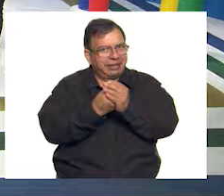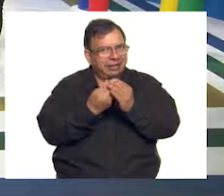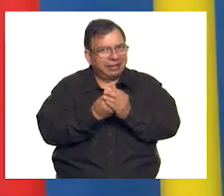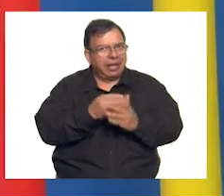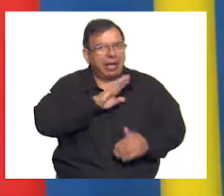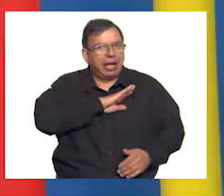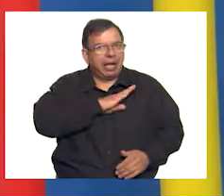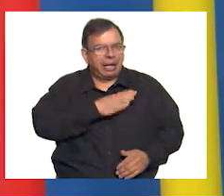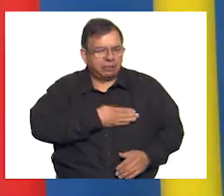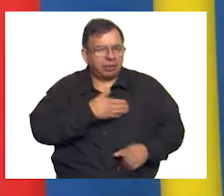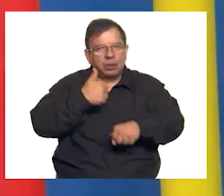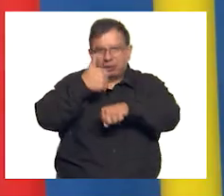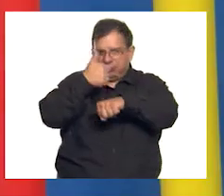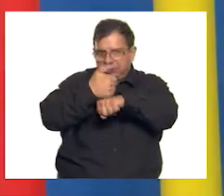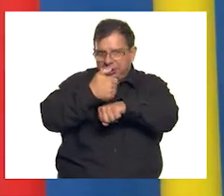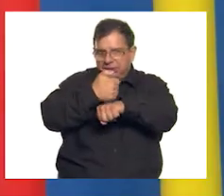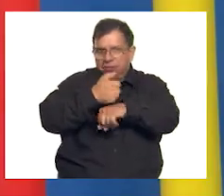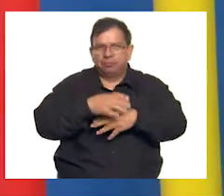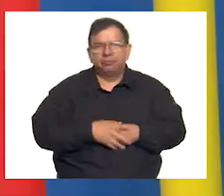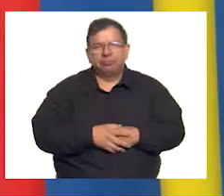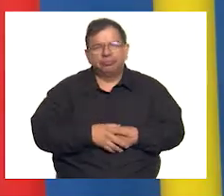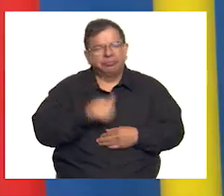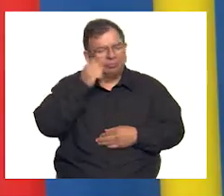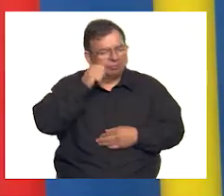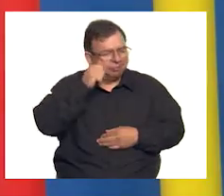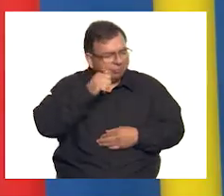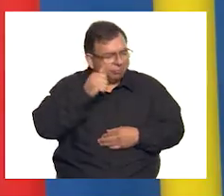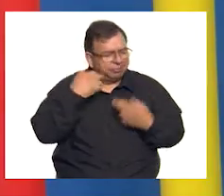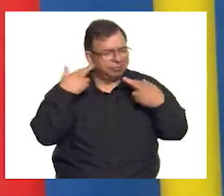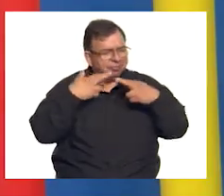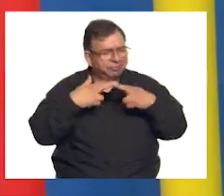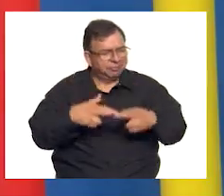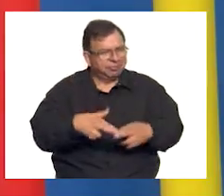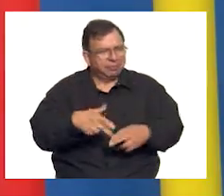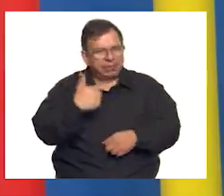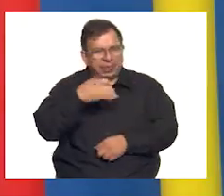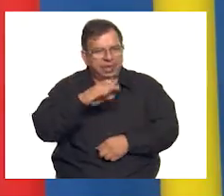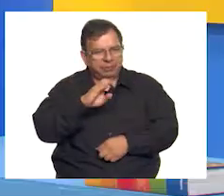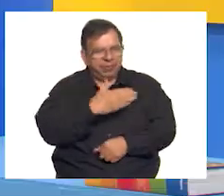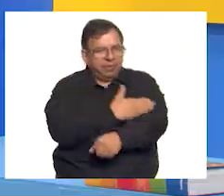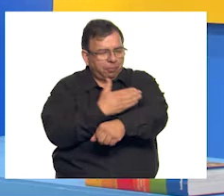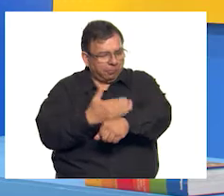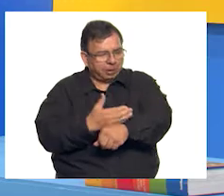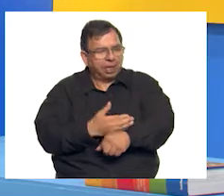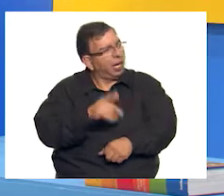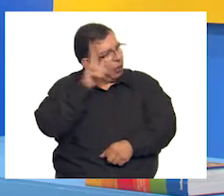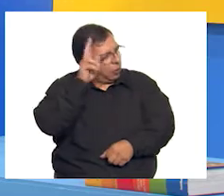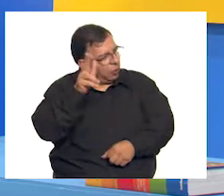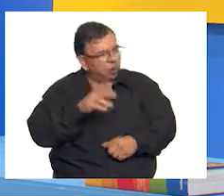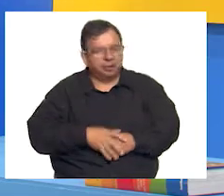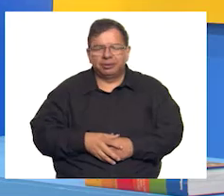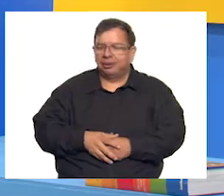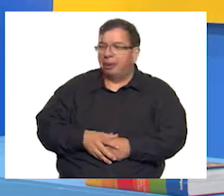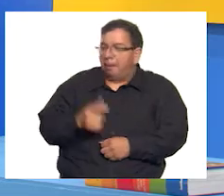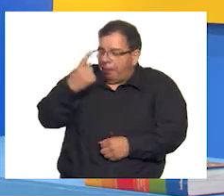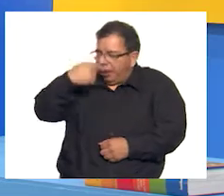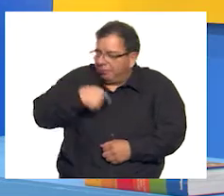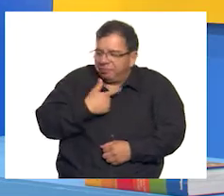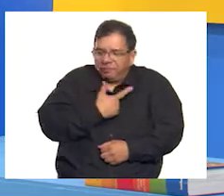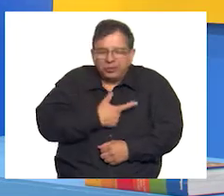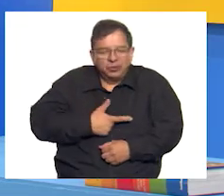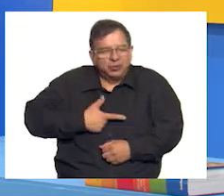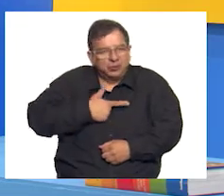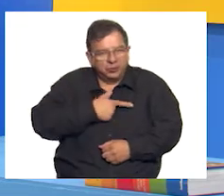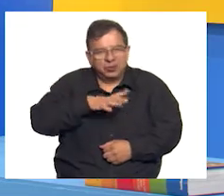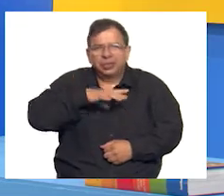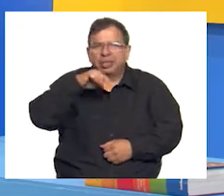español para sexto grado. Y como siempre nos acompaña la maestra Gaby Rivas. Hola, Gaby. María, para mí es un gusto enorme estar